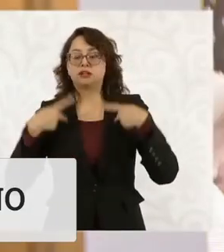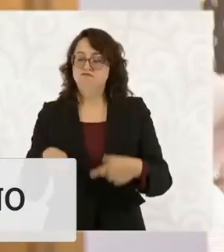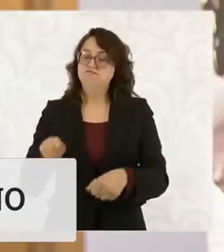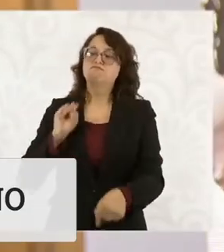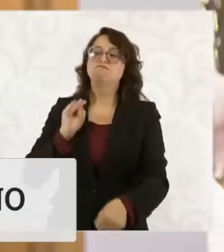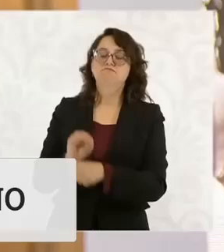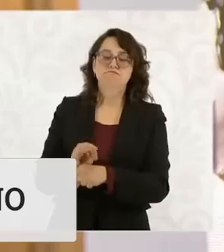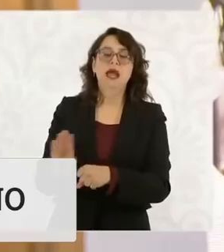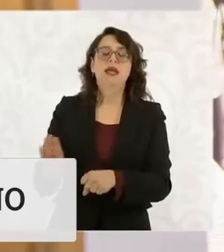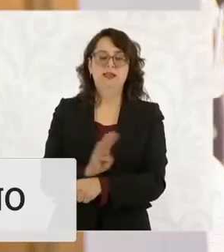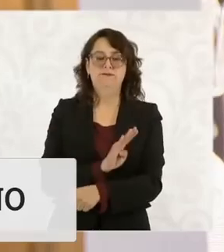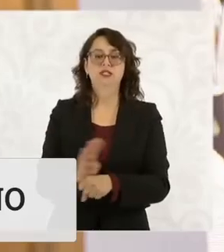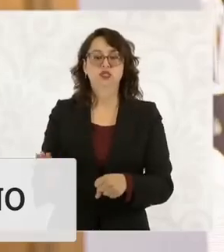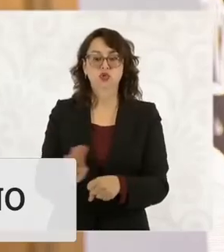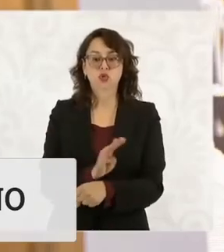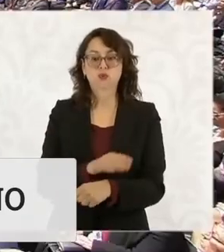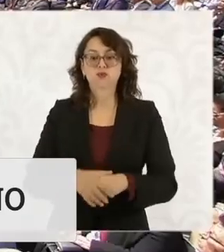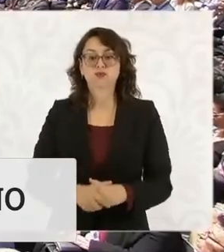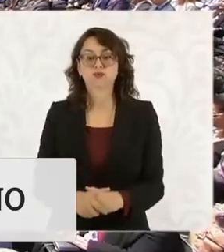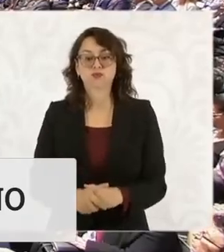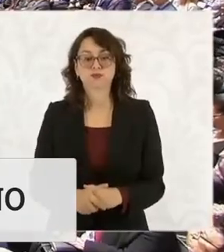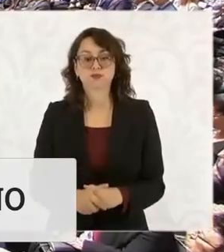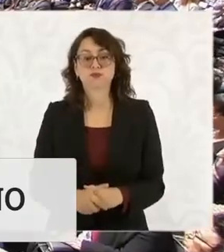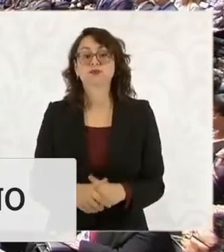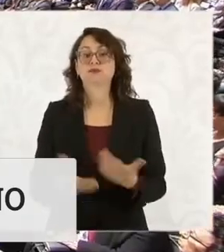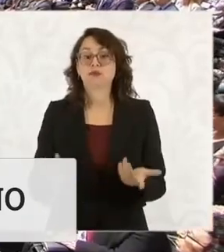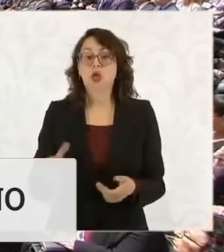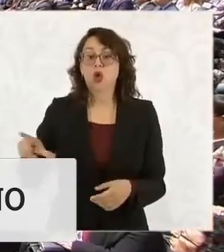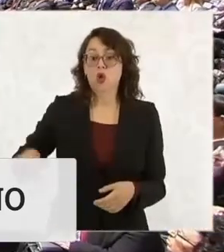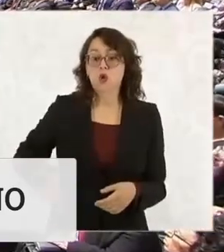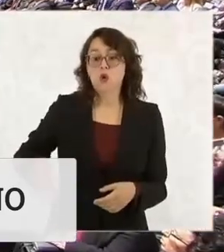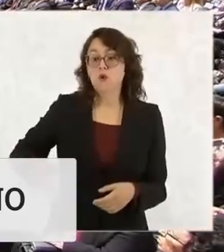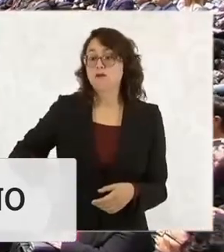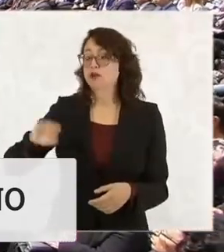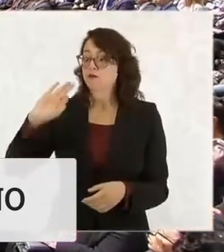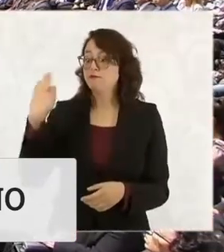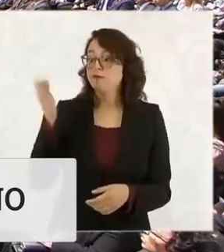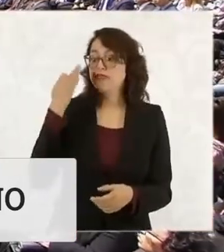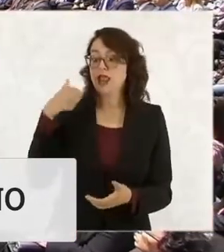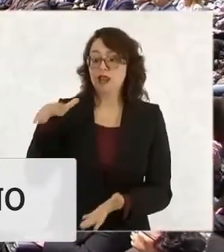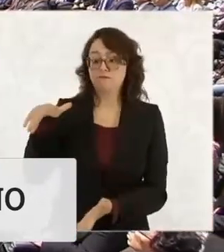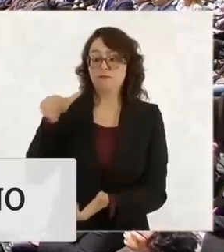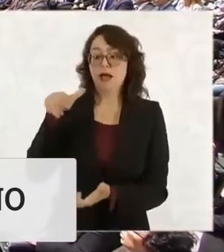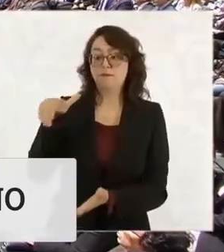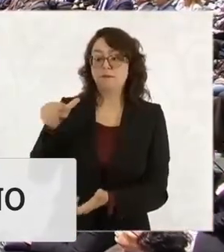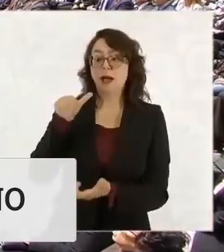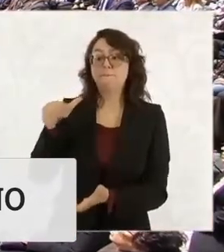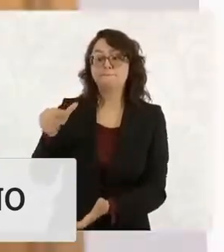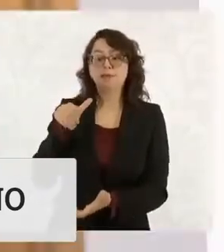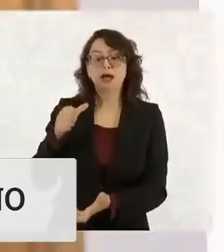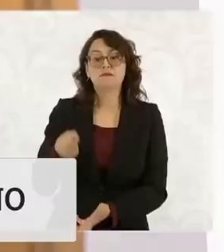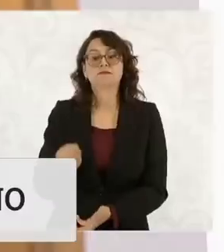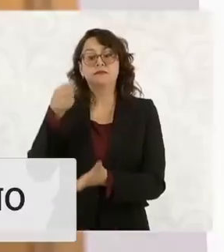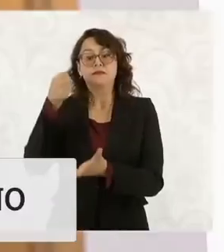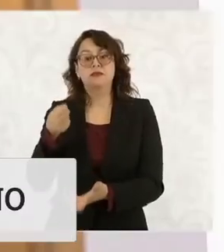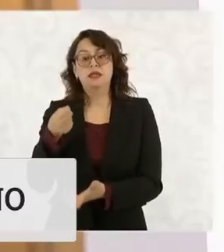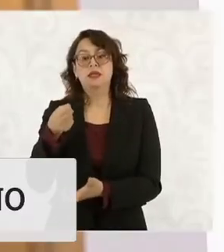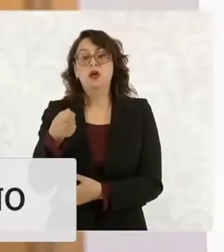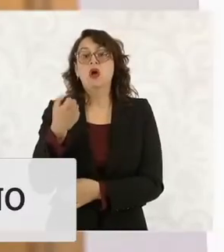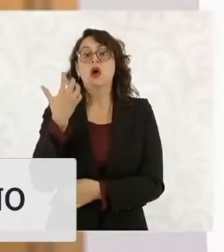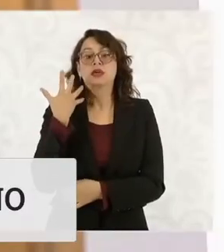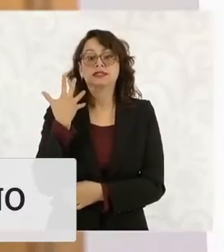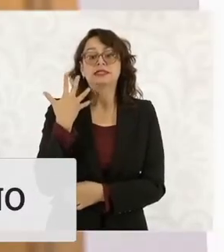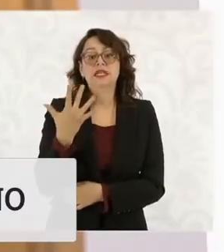vieron beneficiadas. Los ingresos del Gobierno federal al 31 de agosto alcanzaron una cifra de